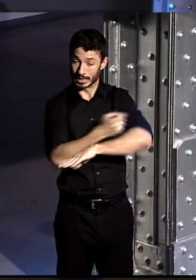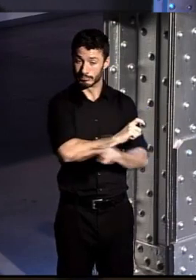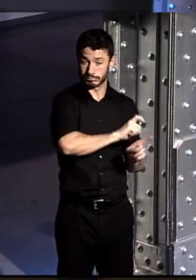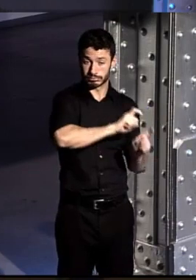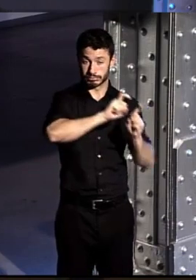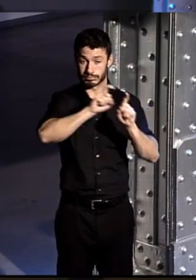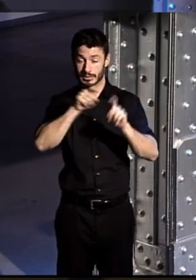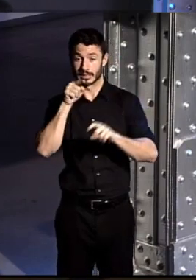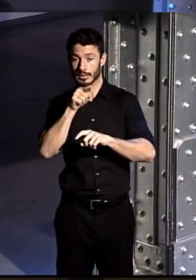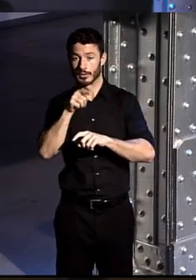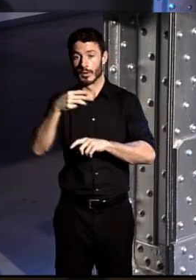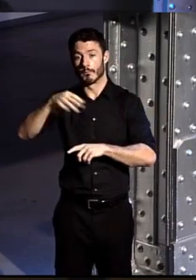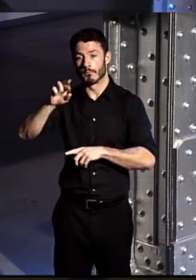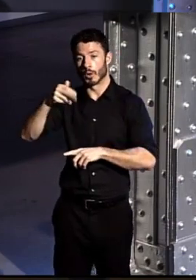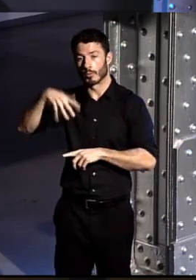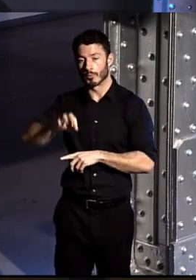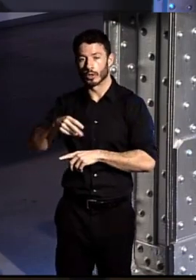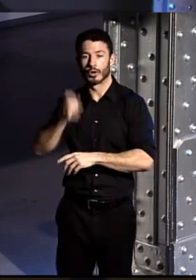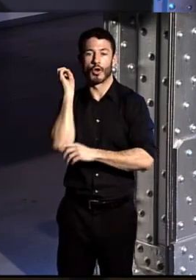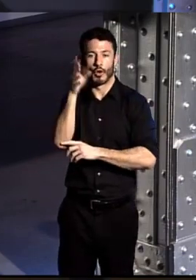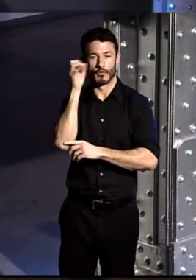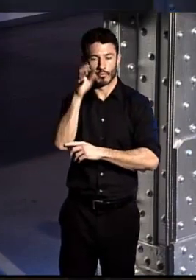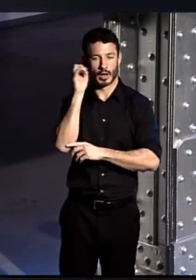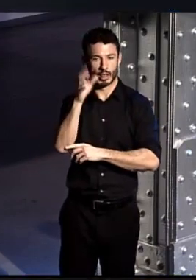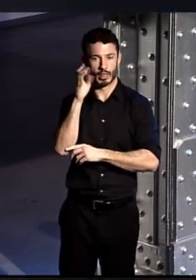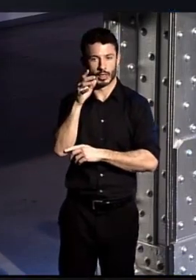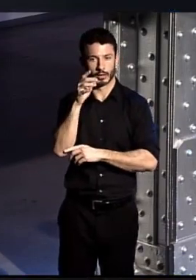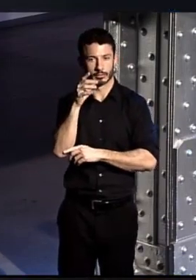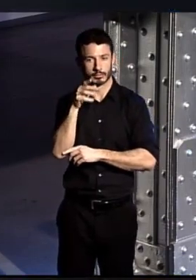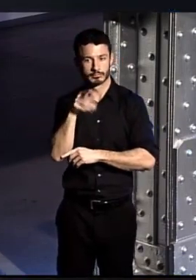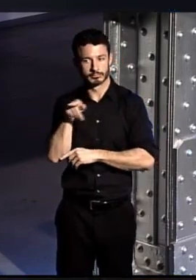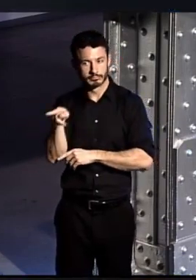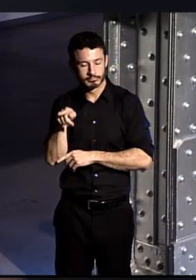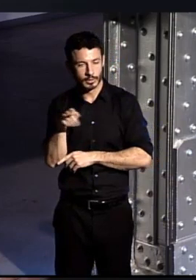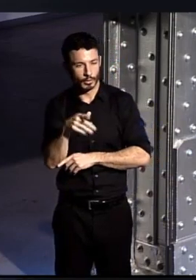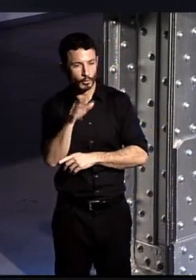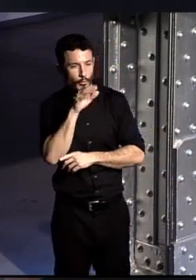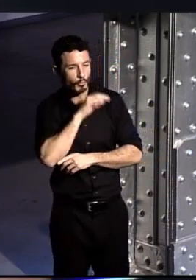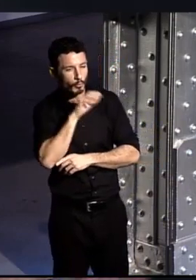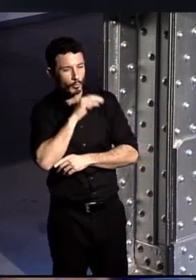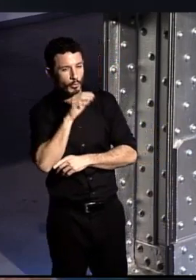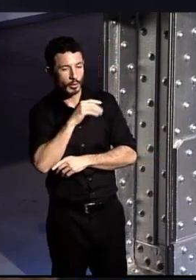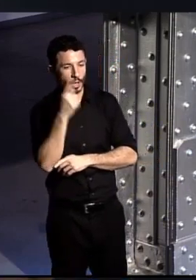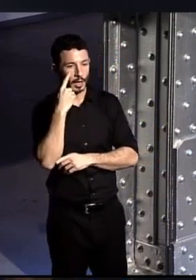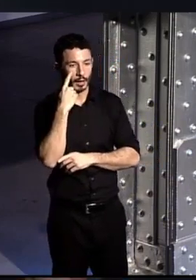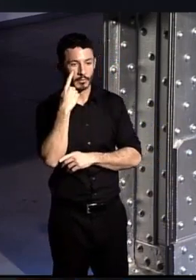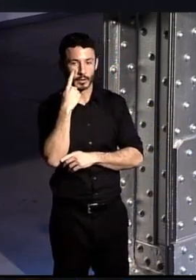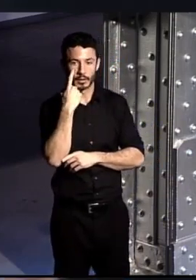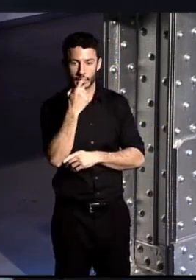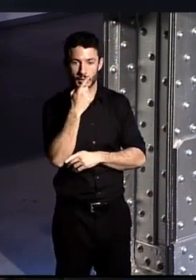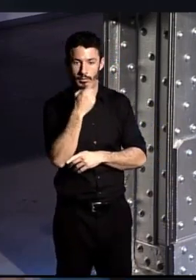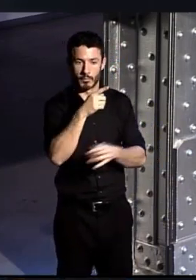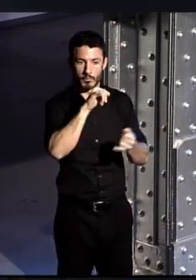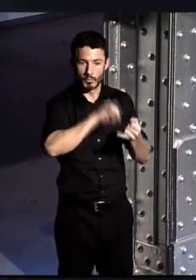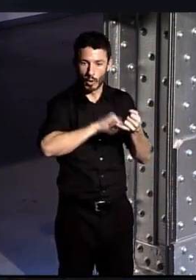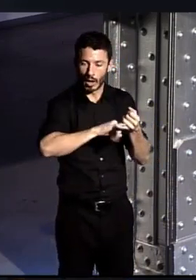conferencia de uno de los mormones. Y él precisamente tiene curiosidad porque dice cómo se puede vivir rodeado de mujeres, casado